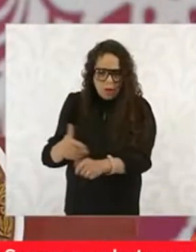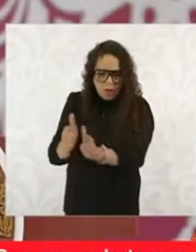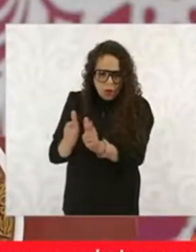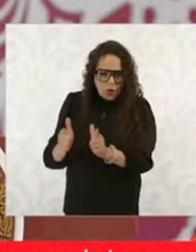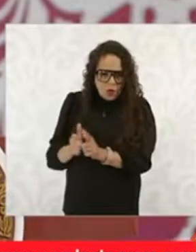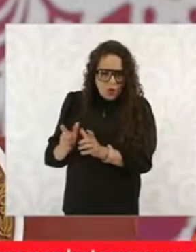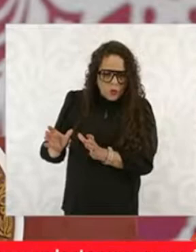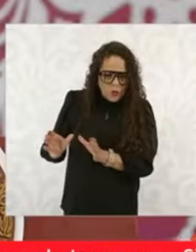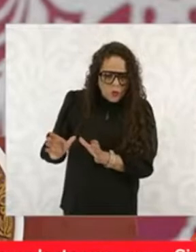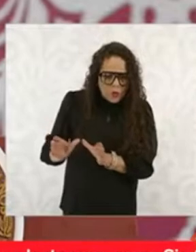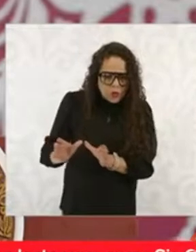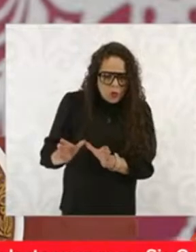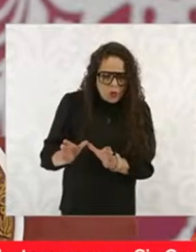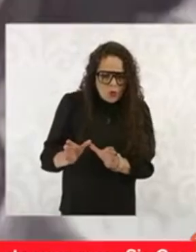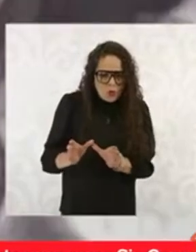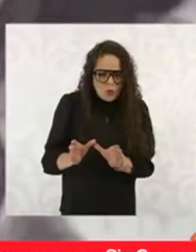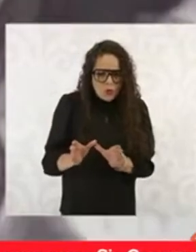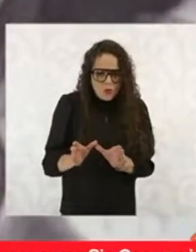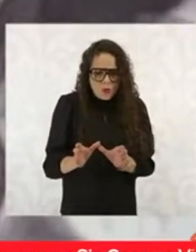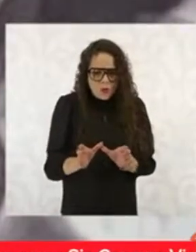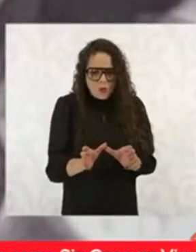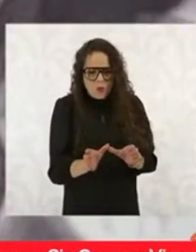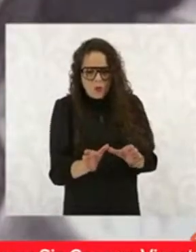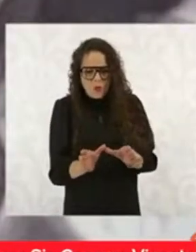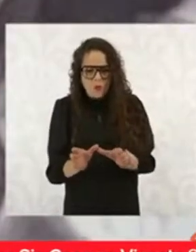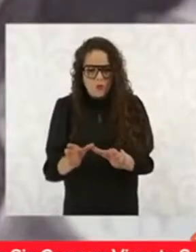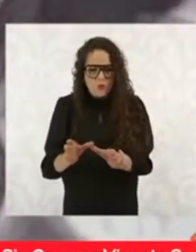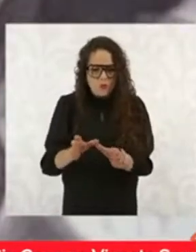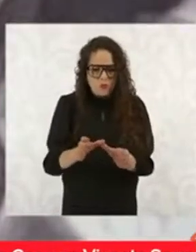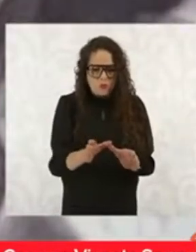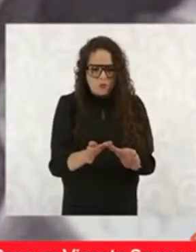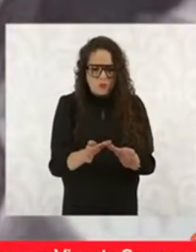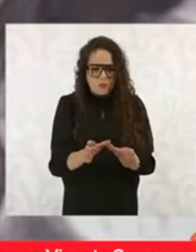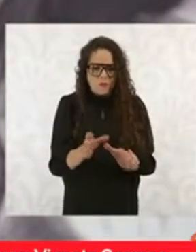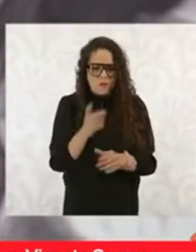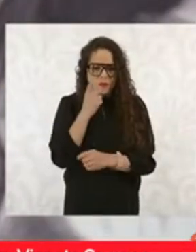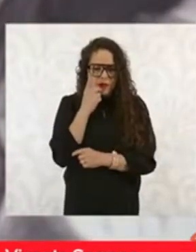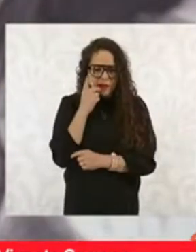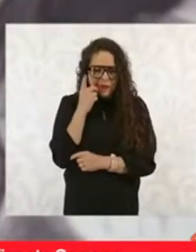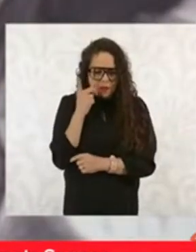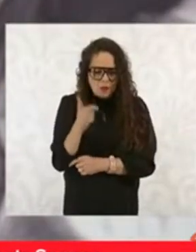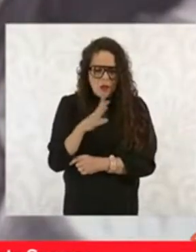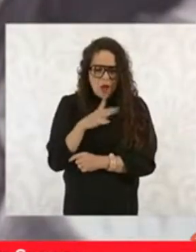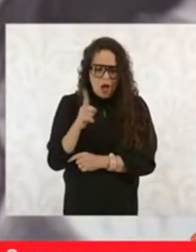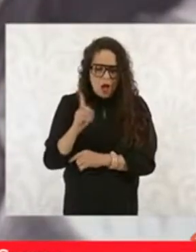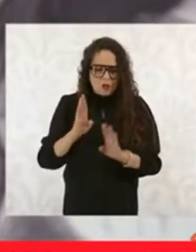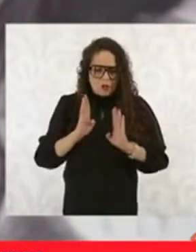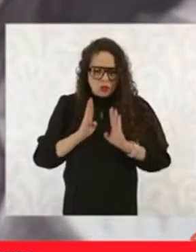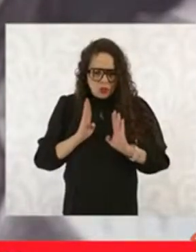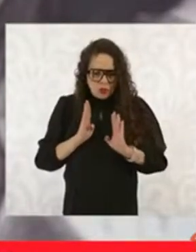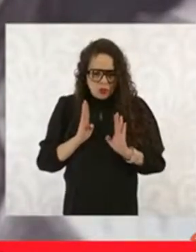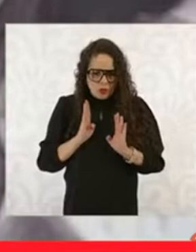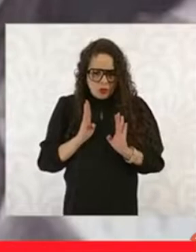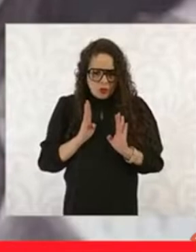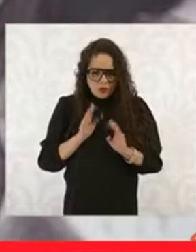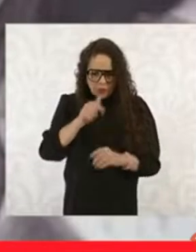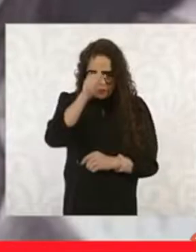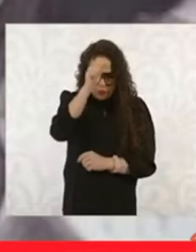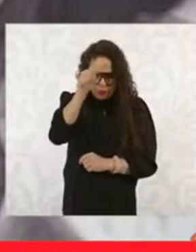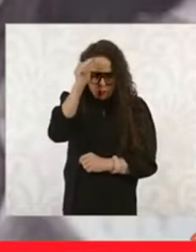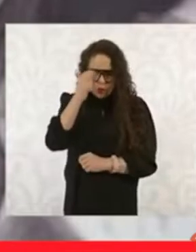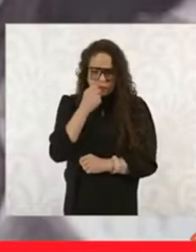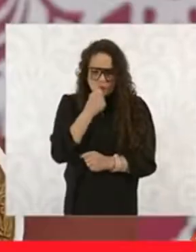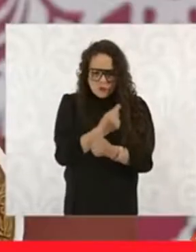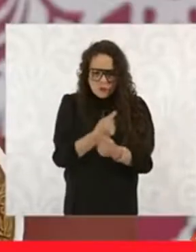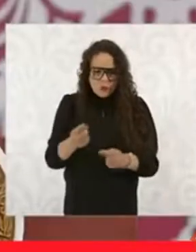caminaban día y noche. Se vinieron por la ruta central del país donde decían que había menos soldados y en el camino se iban hallando a muchos niños